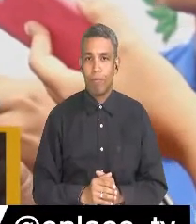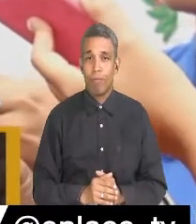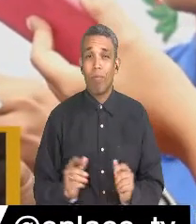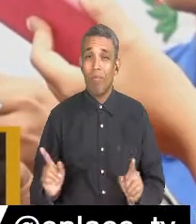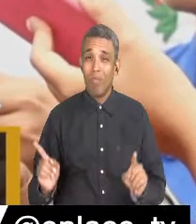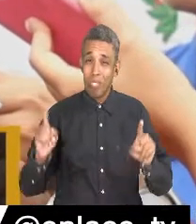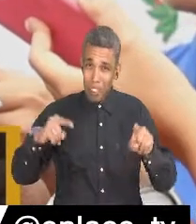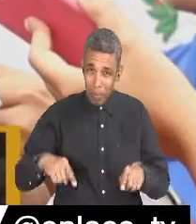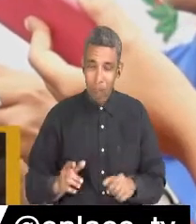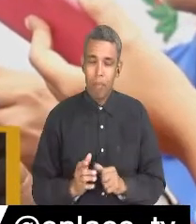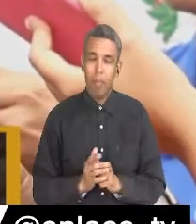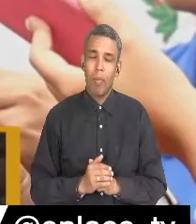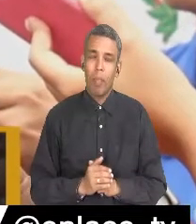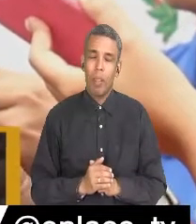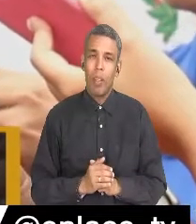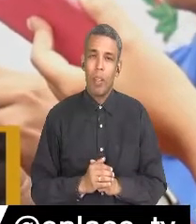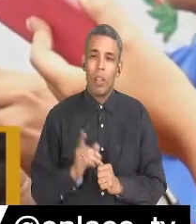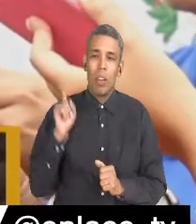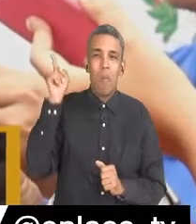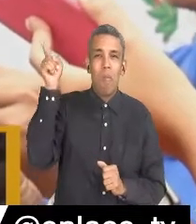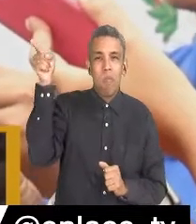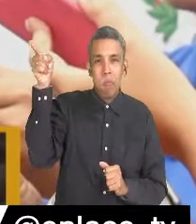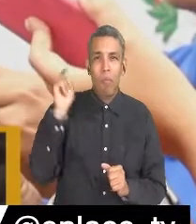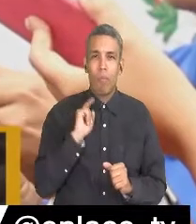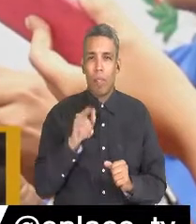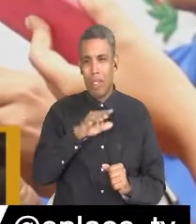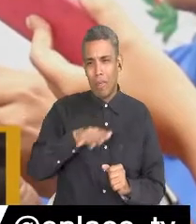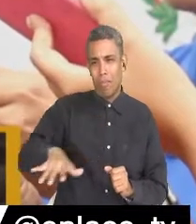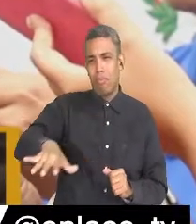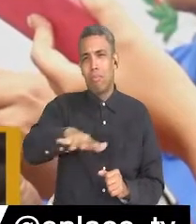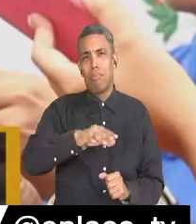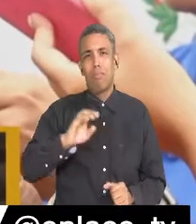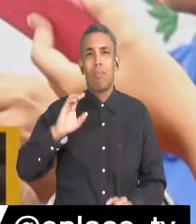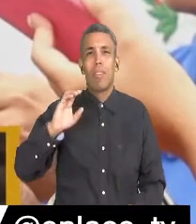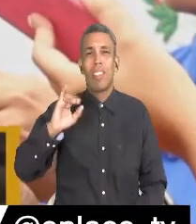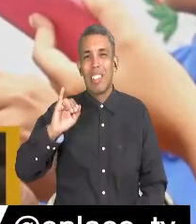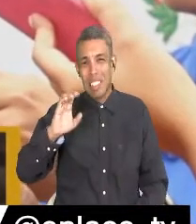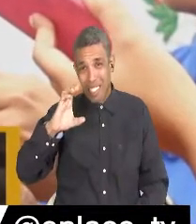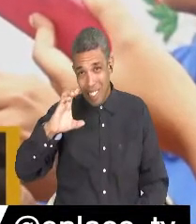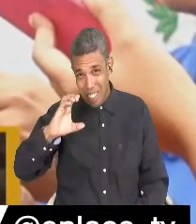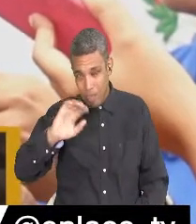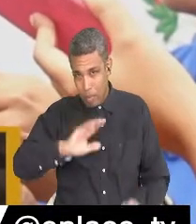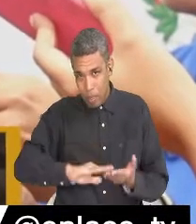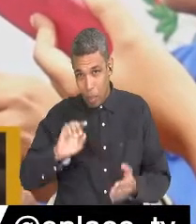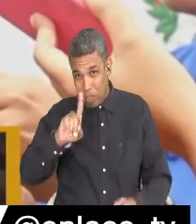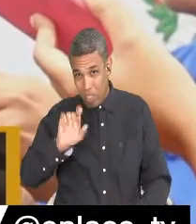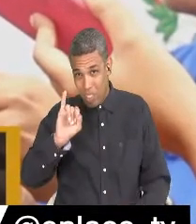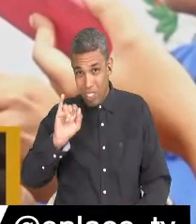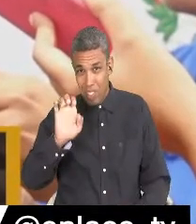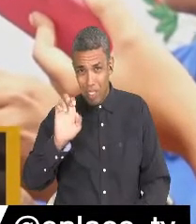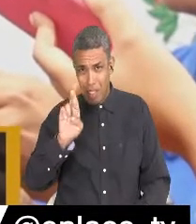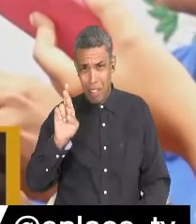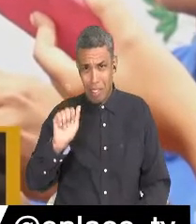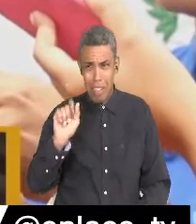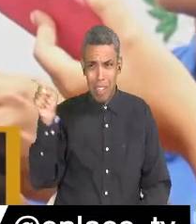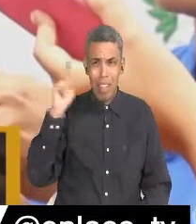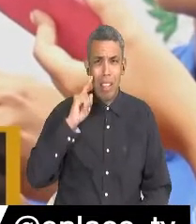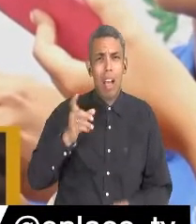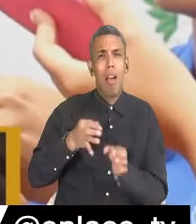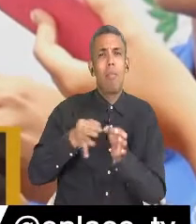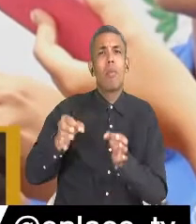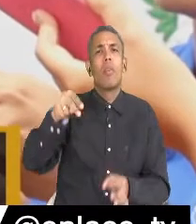suicidio, ese fue ya en el corregimiento de La Sierra, del municipio de Puerto Nare, de un joven aproximadamente unos 25